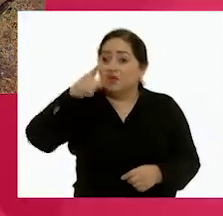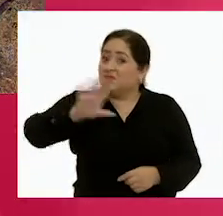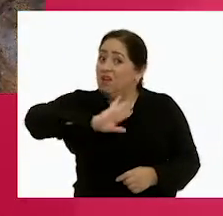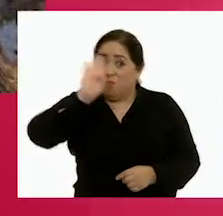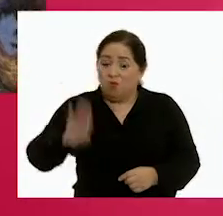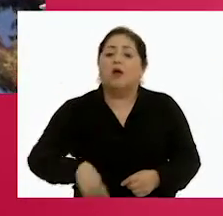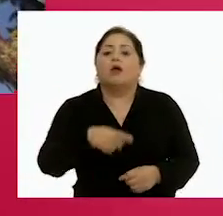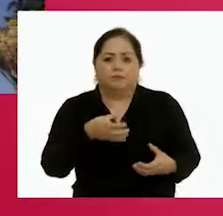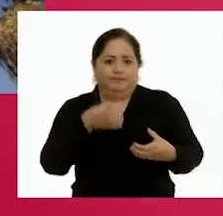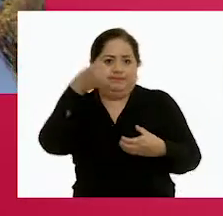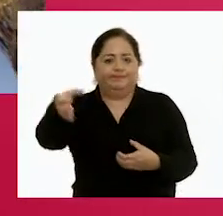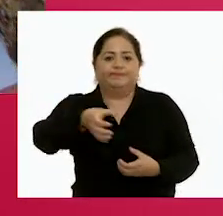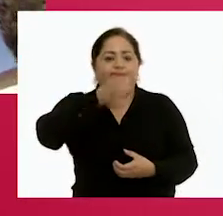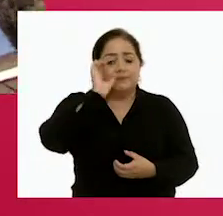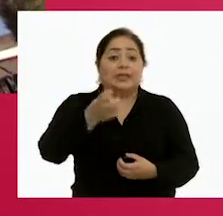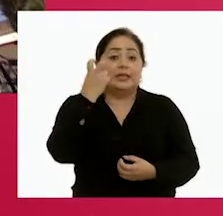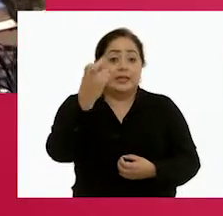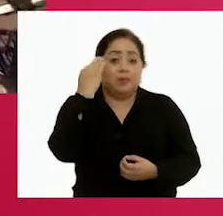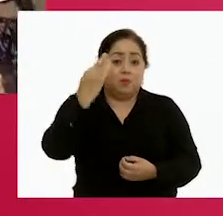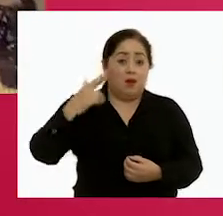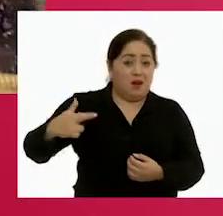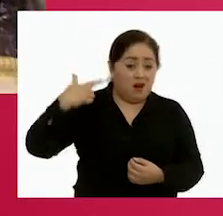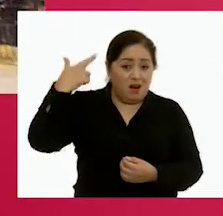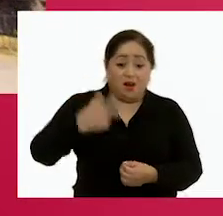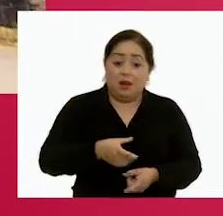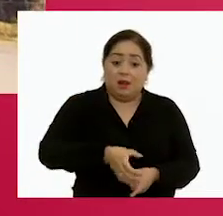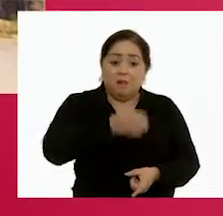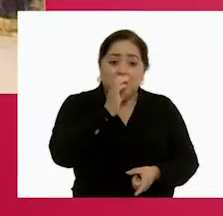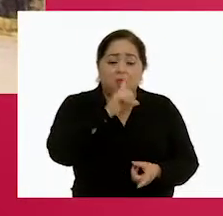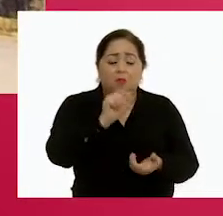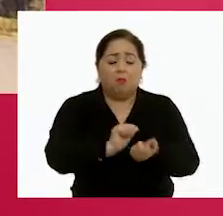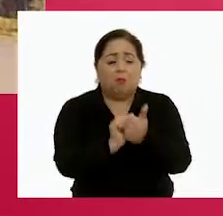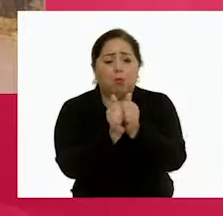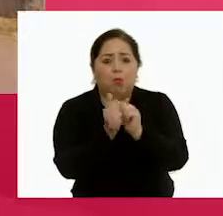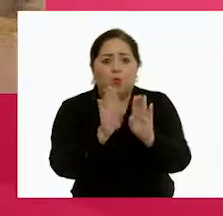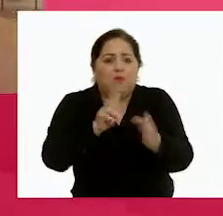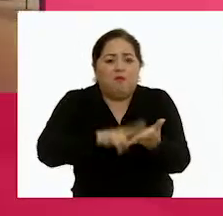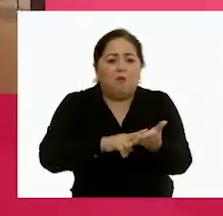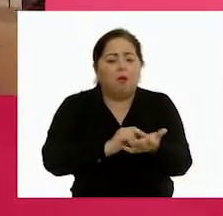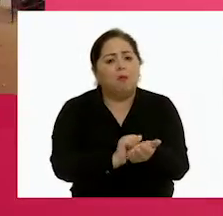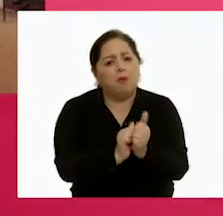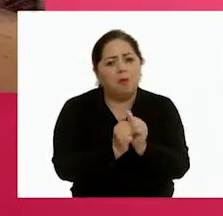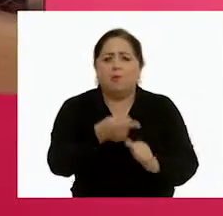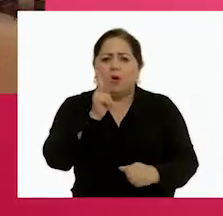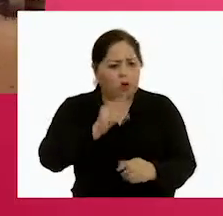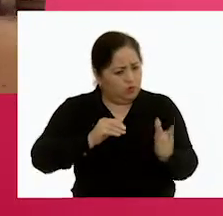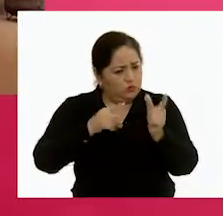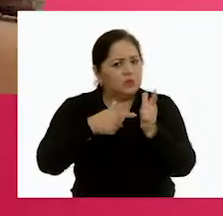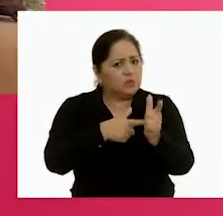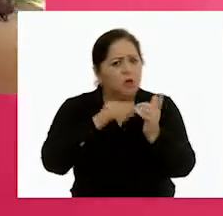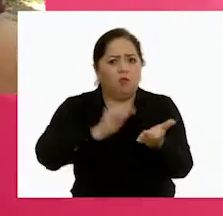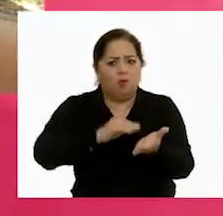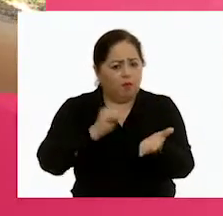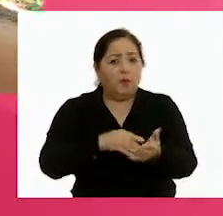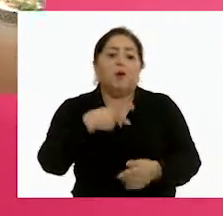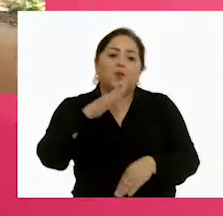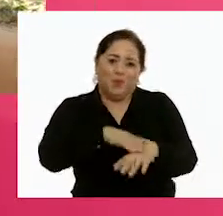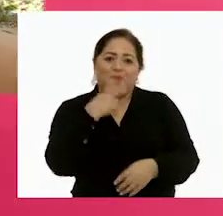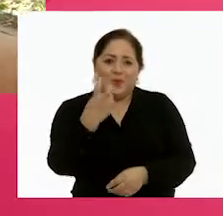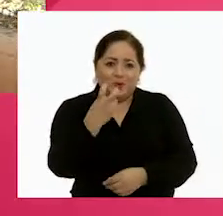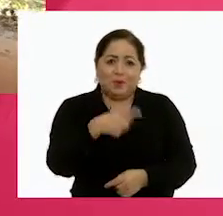sacrificadas. Durante el virreinato, la bebida perdió su carácter sagrado, pero no dejó de consumirse. Por